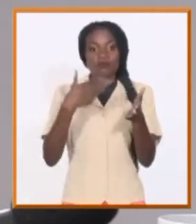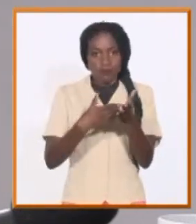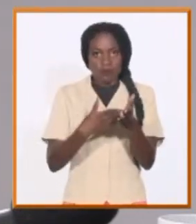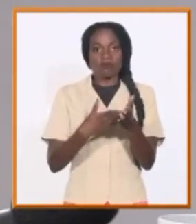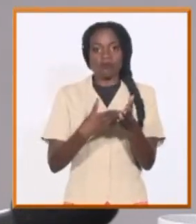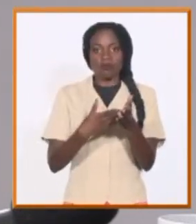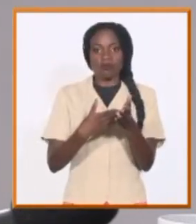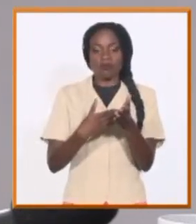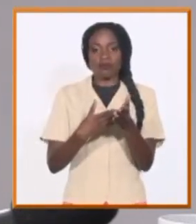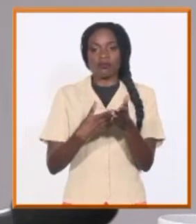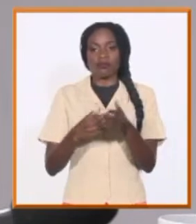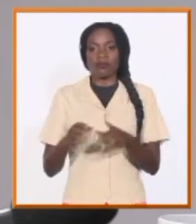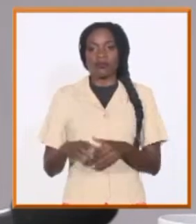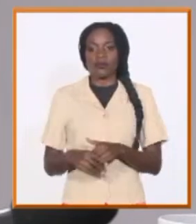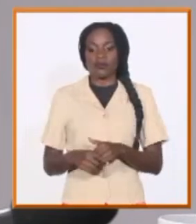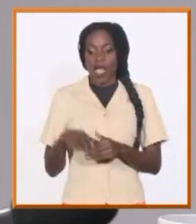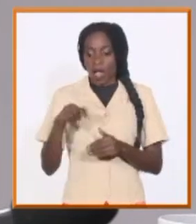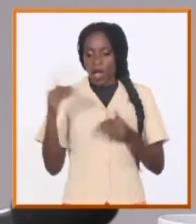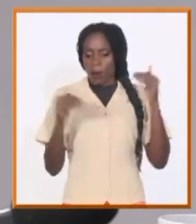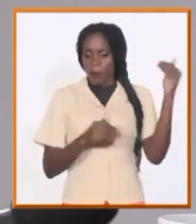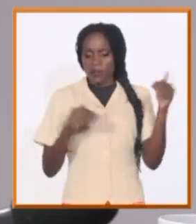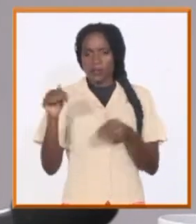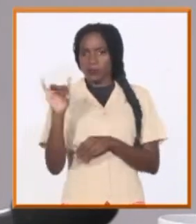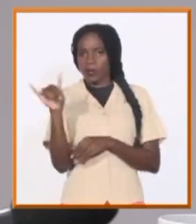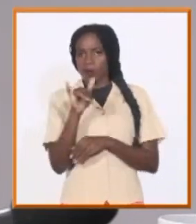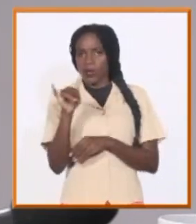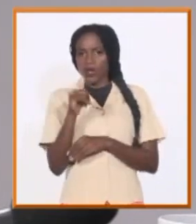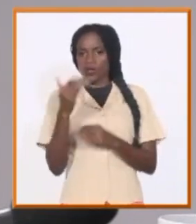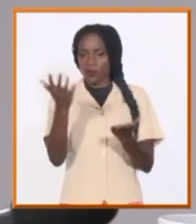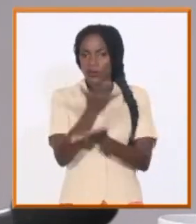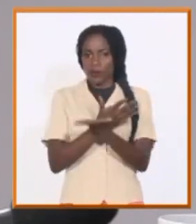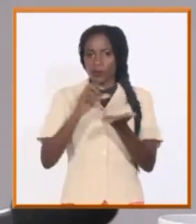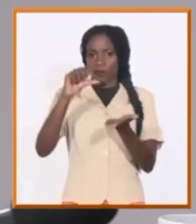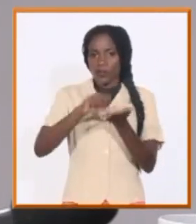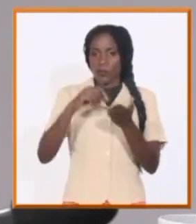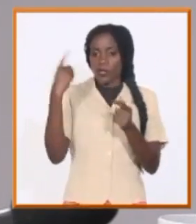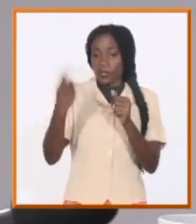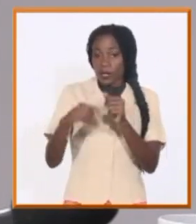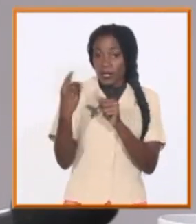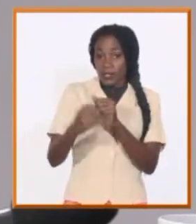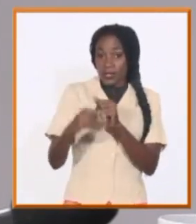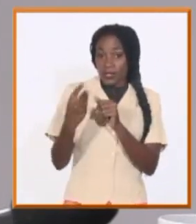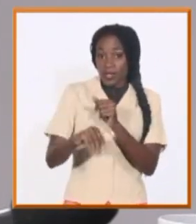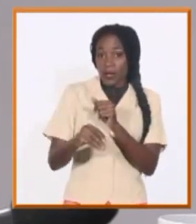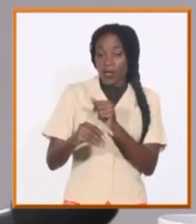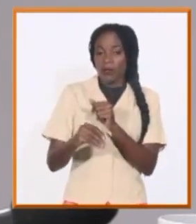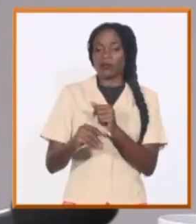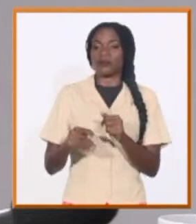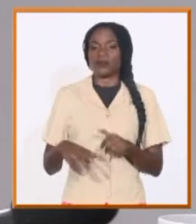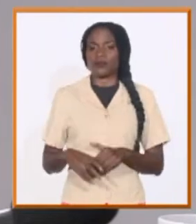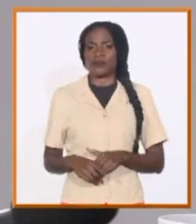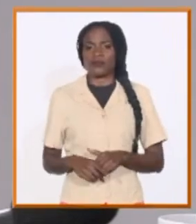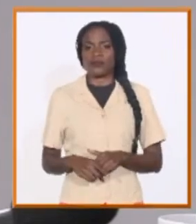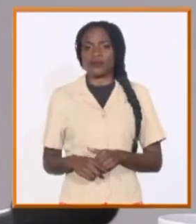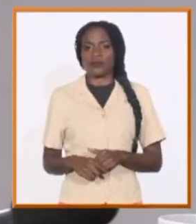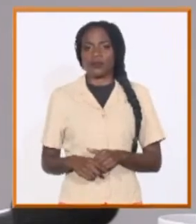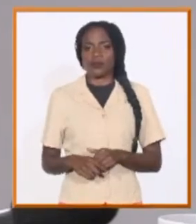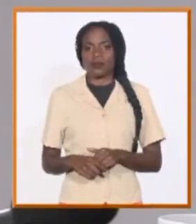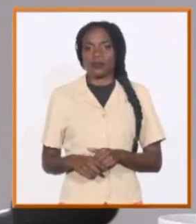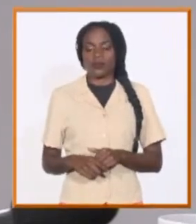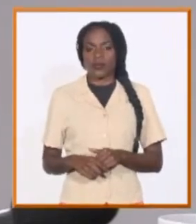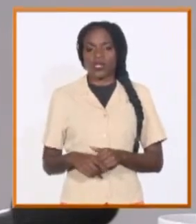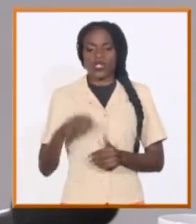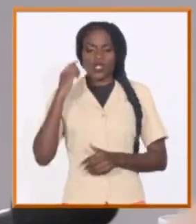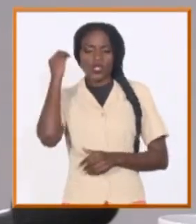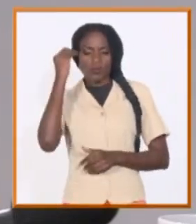Juegos. Recuerdo que compartí con una de ellas en el centro de entrenamientos de contacto. Creo que desde el punto de vista de organización